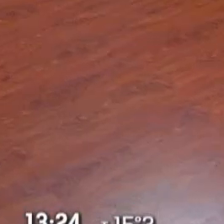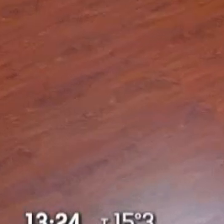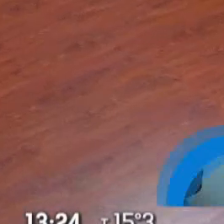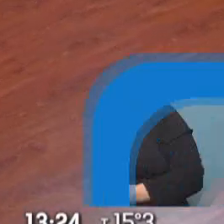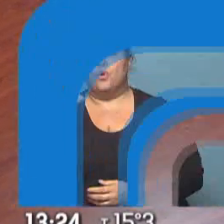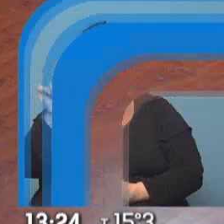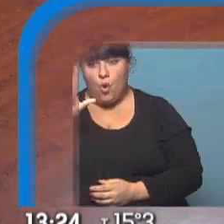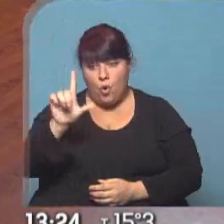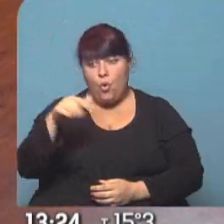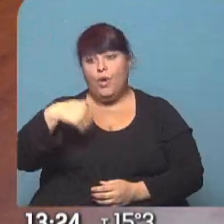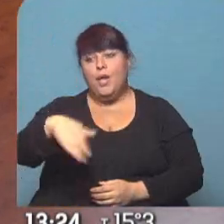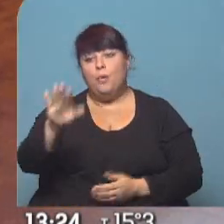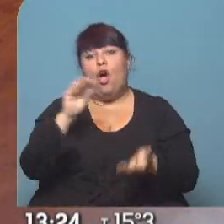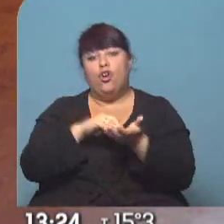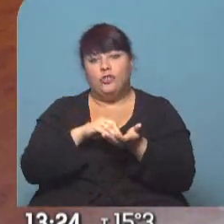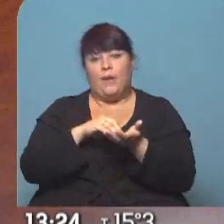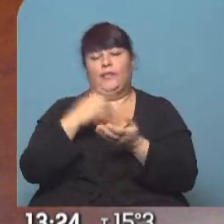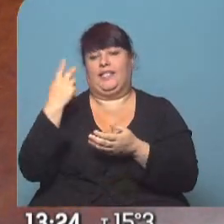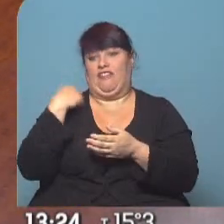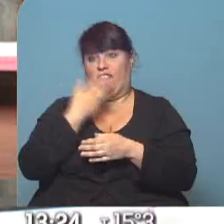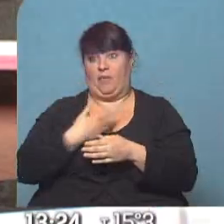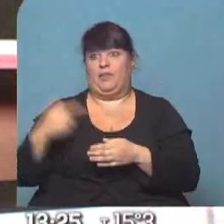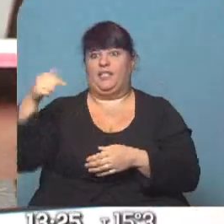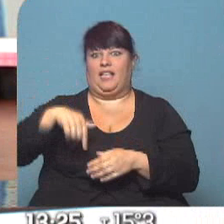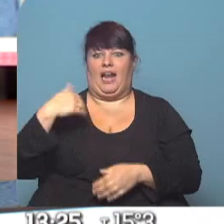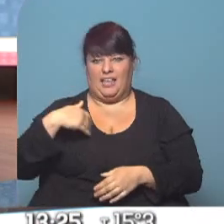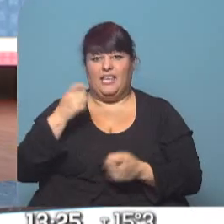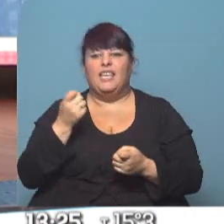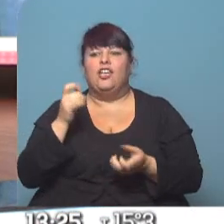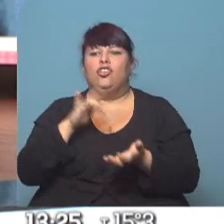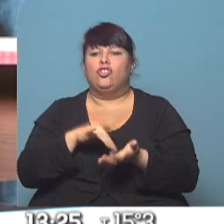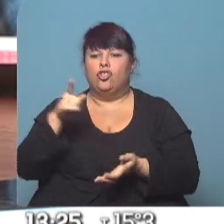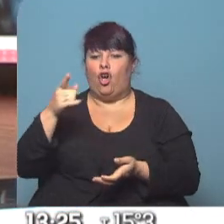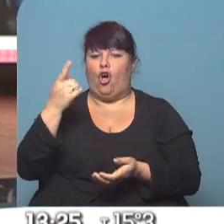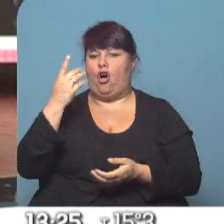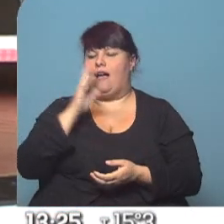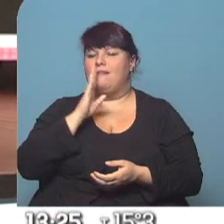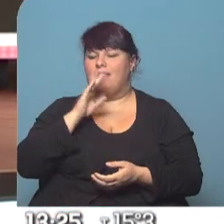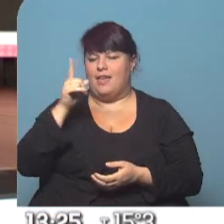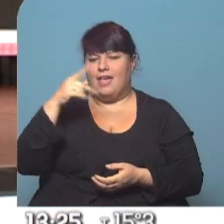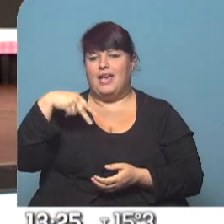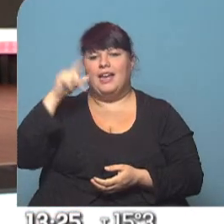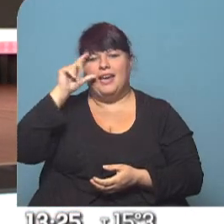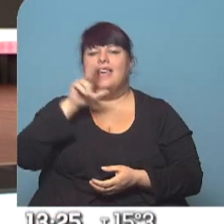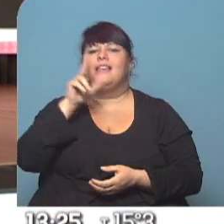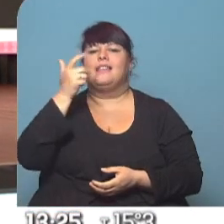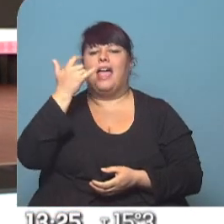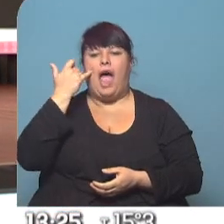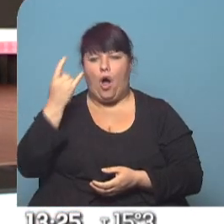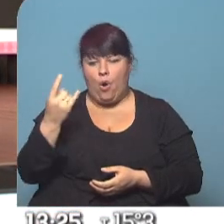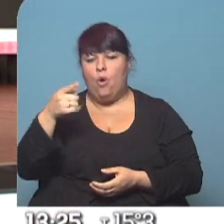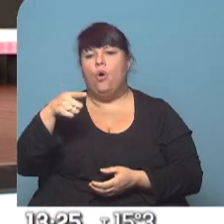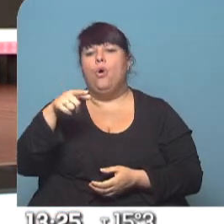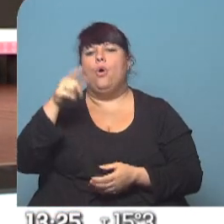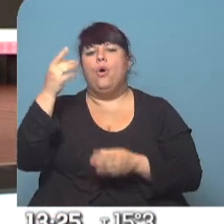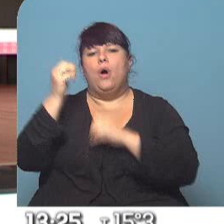El lunes se va a producir una nueva visita de un jefe de Estado a la República Argentina. Es el turno del premier israelí Benjamín Netanyahu. Viene con